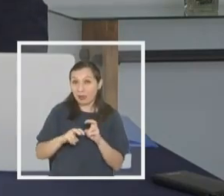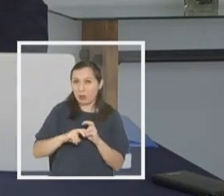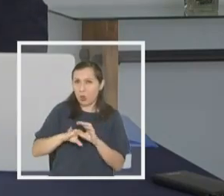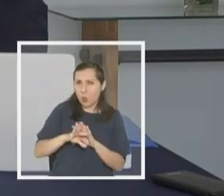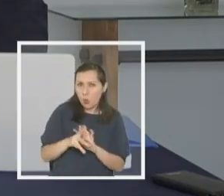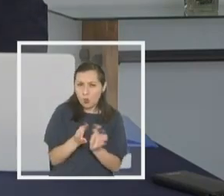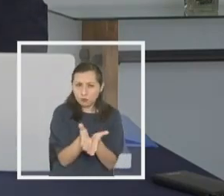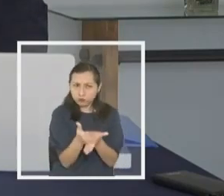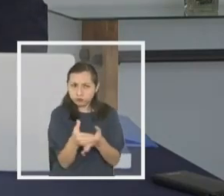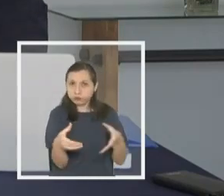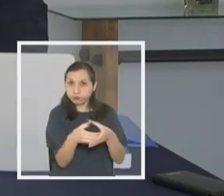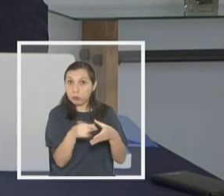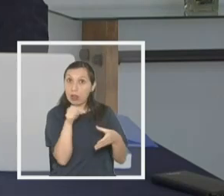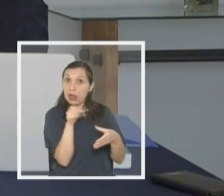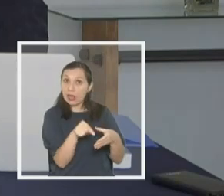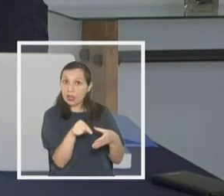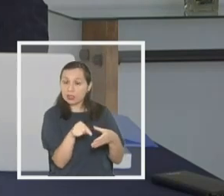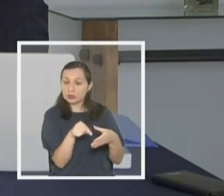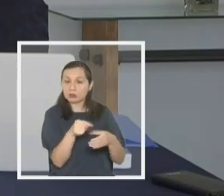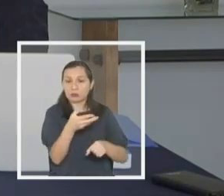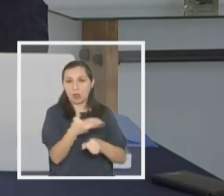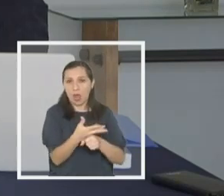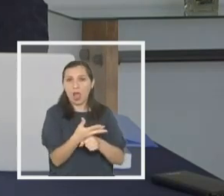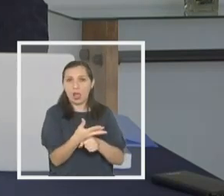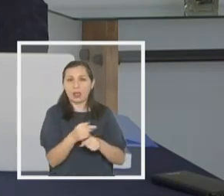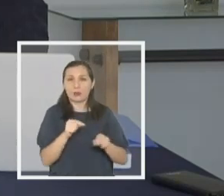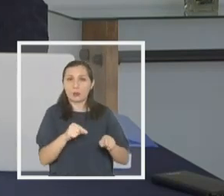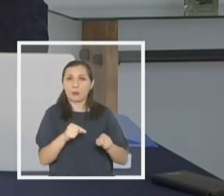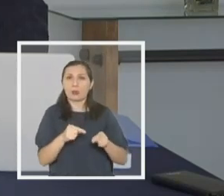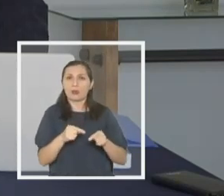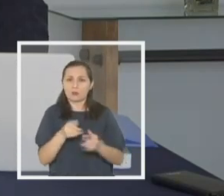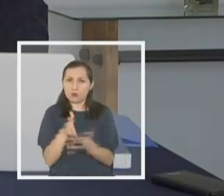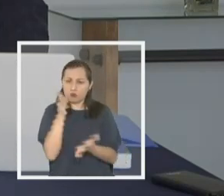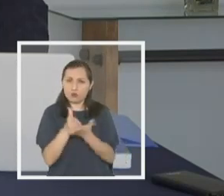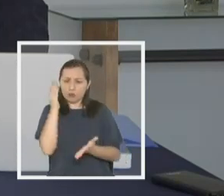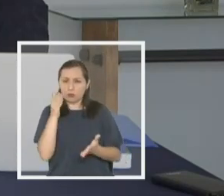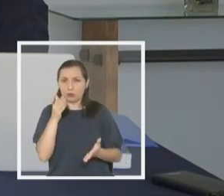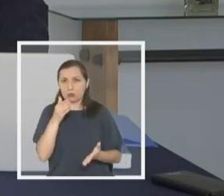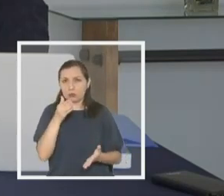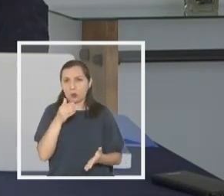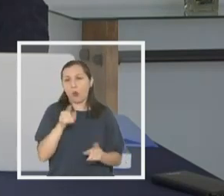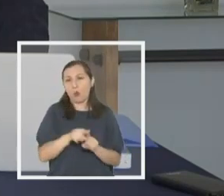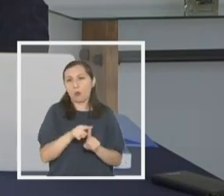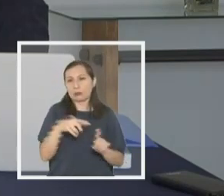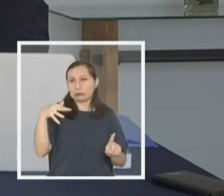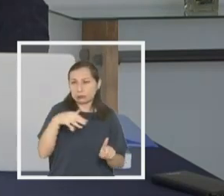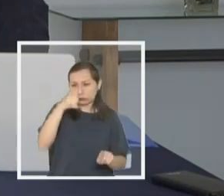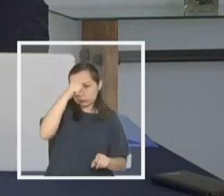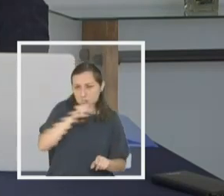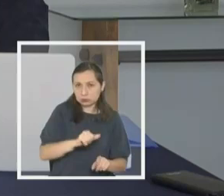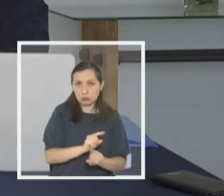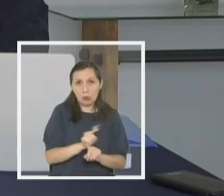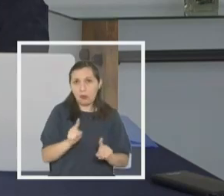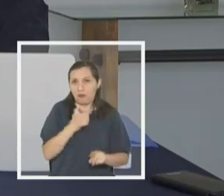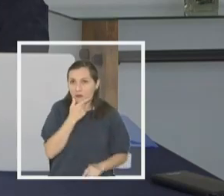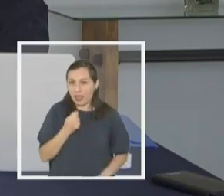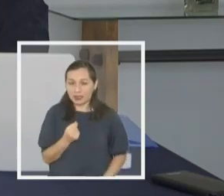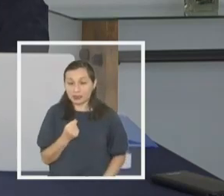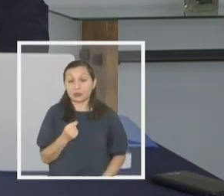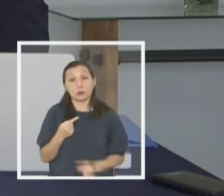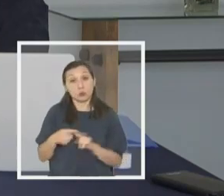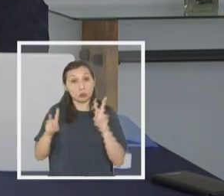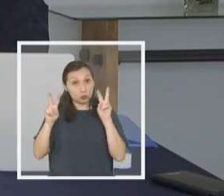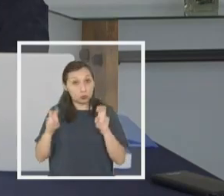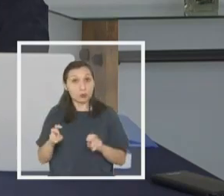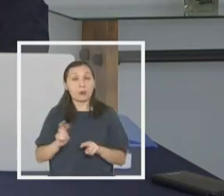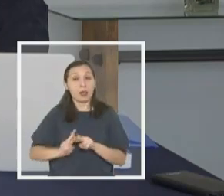frente a la criminalidad organizada haya mucha firmeza, para que sepan de que no la van a tener fácil. Y otra cosa